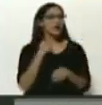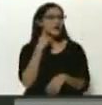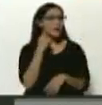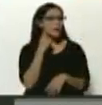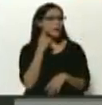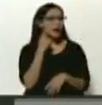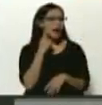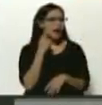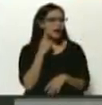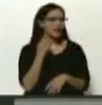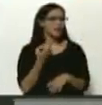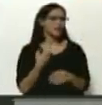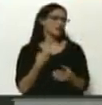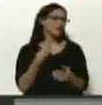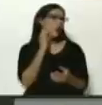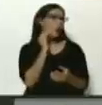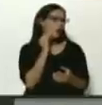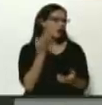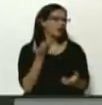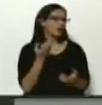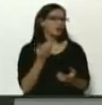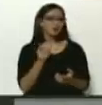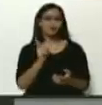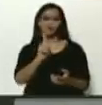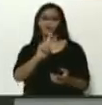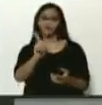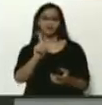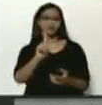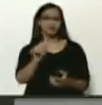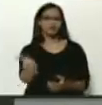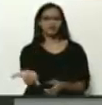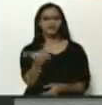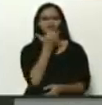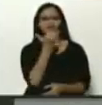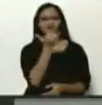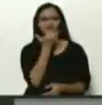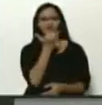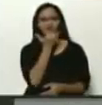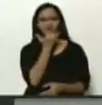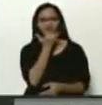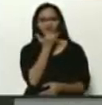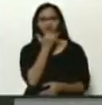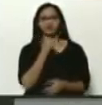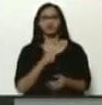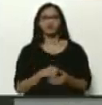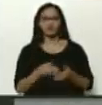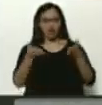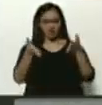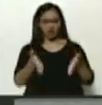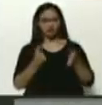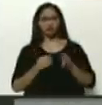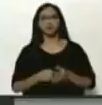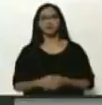usted está equivocado. Usted está absolutamente equivocada, si piensa así.